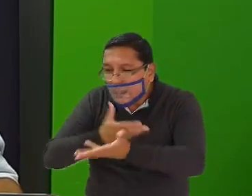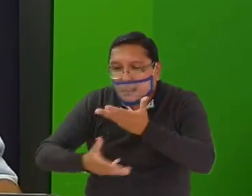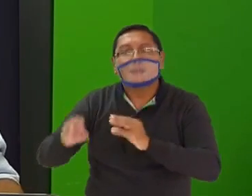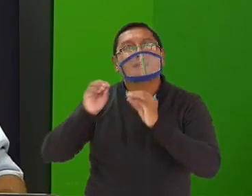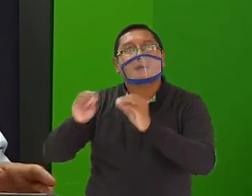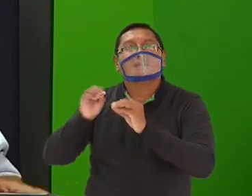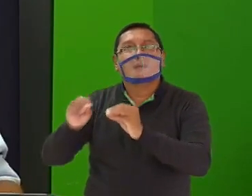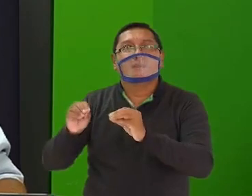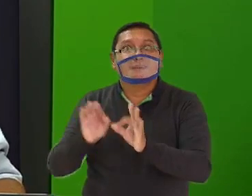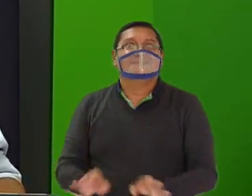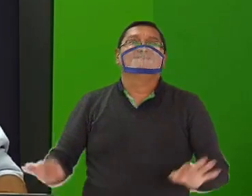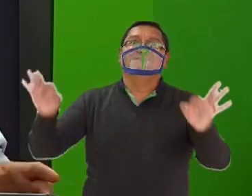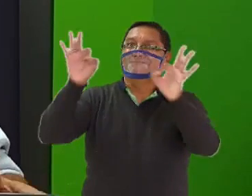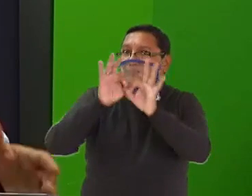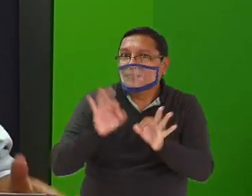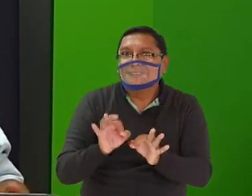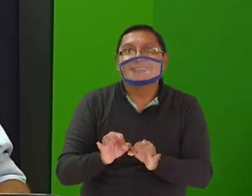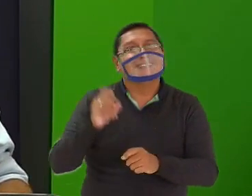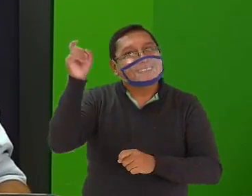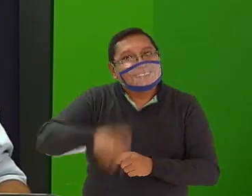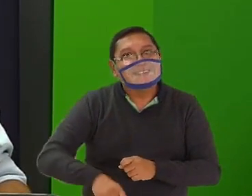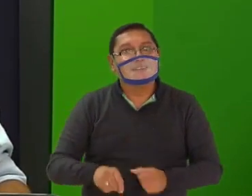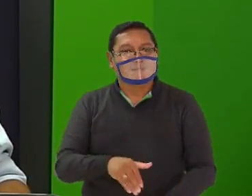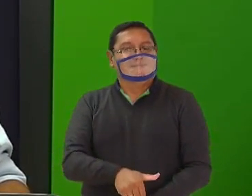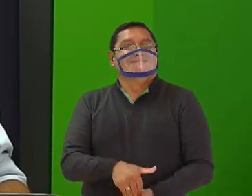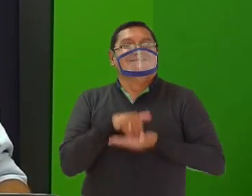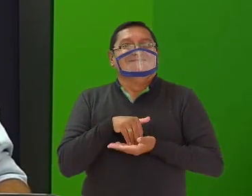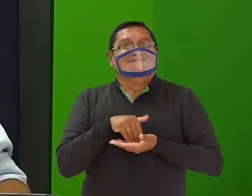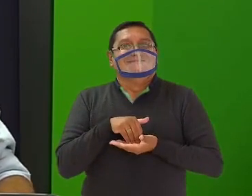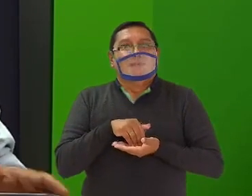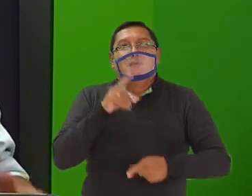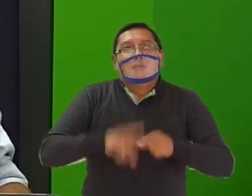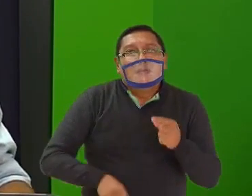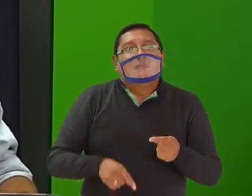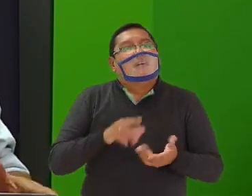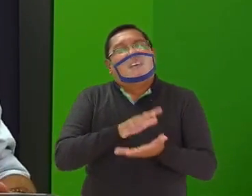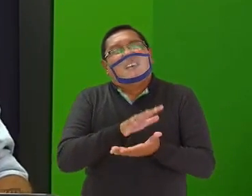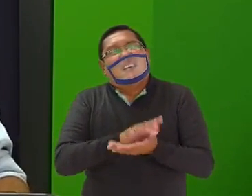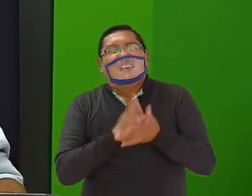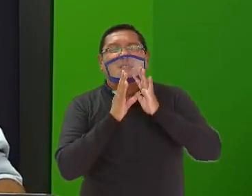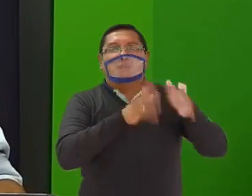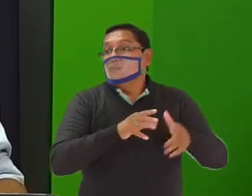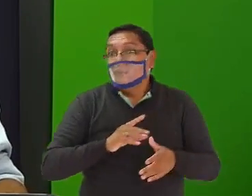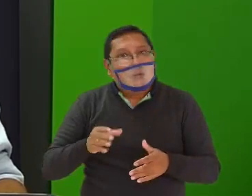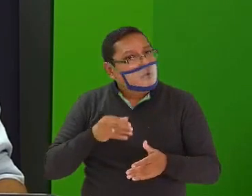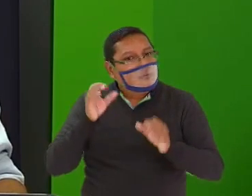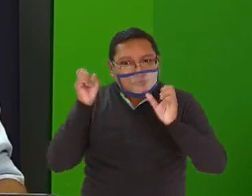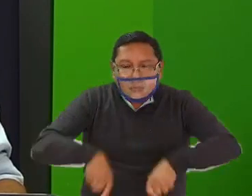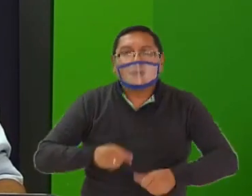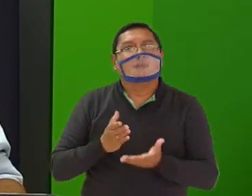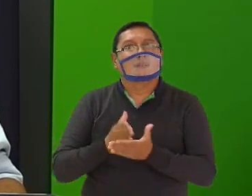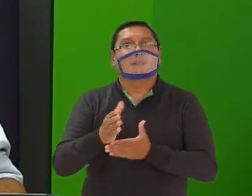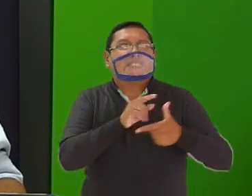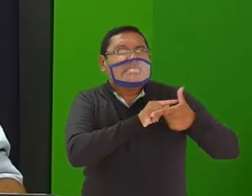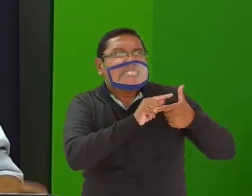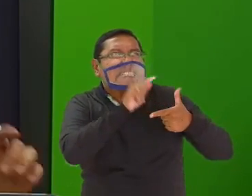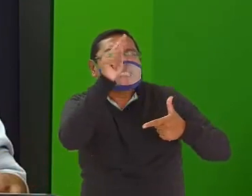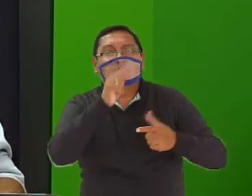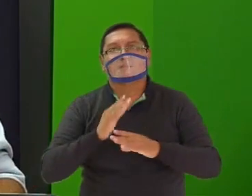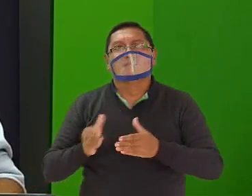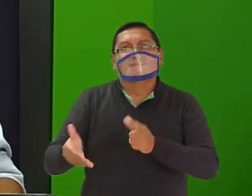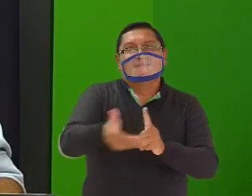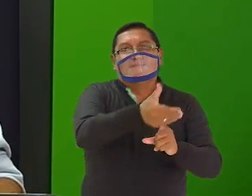que debíamos mantener la guardia arriba durante el momento más crítico del ciclo epidemiológico.